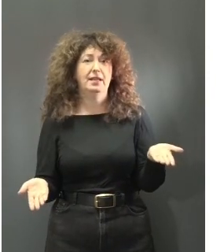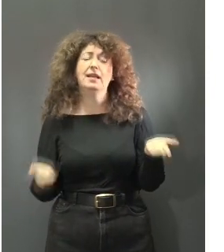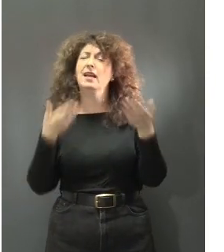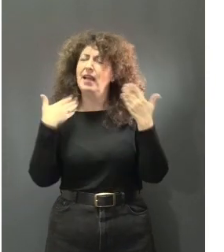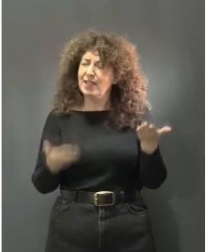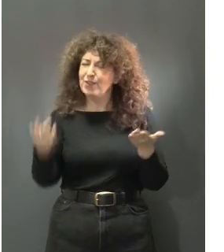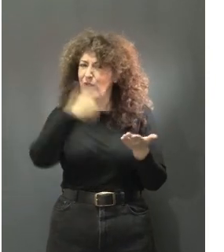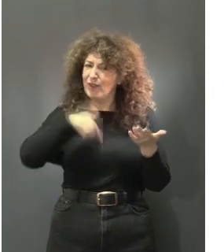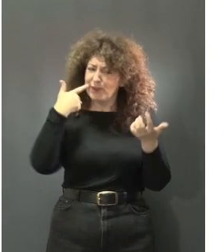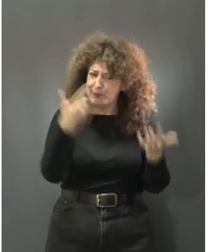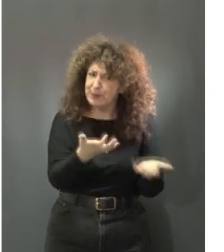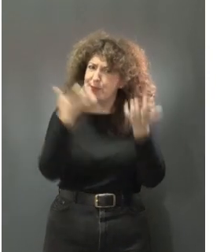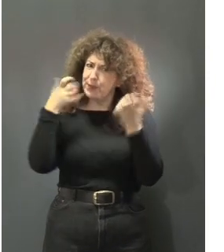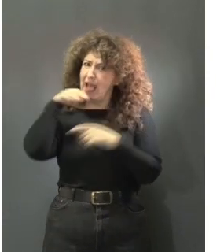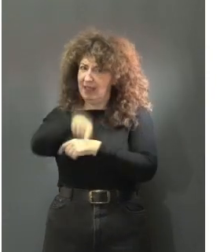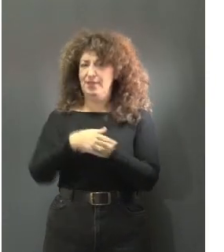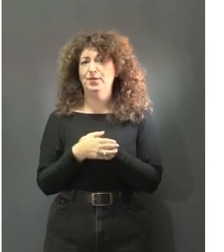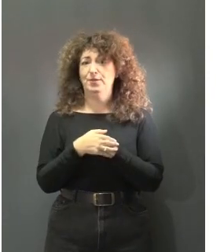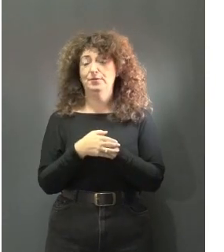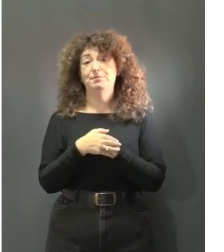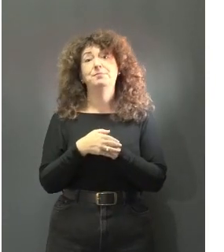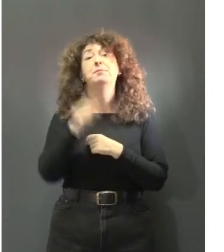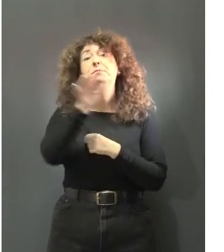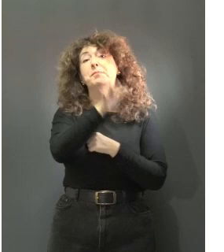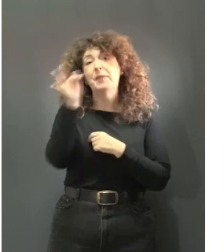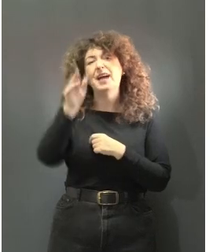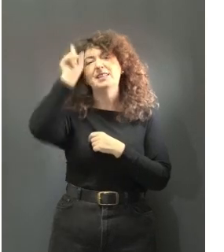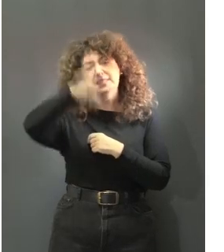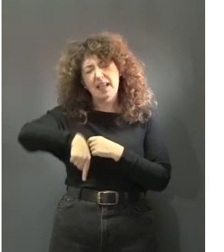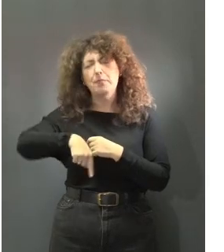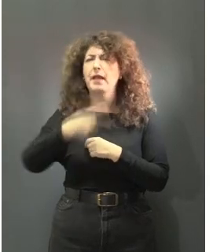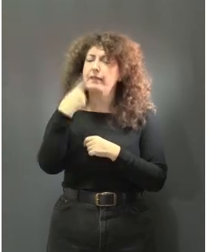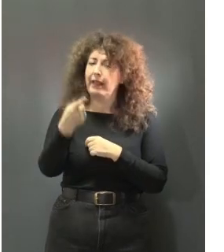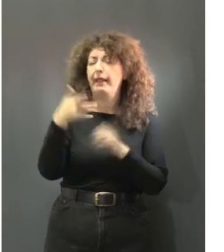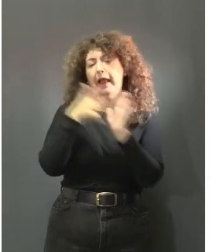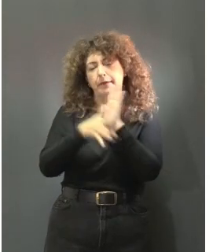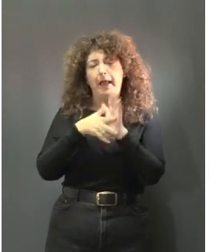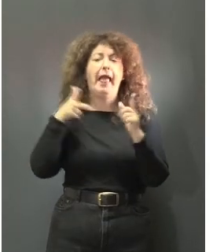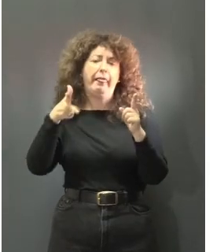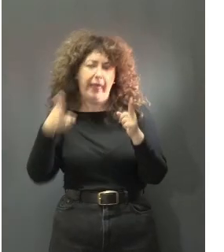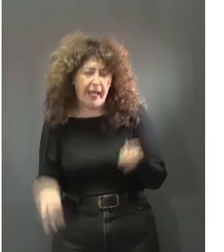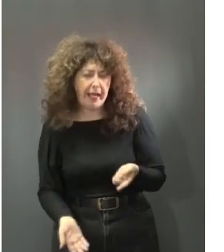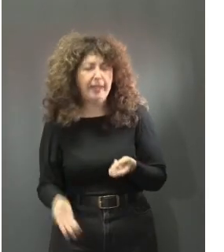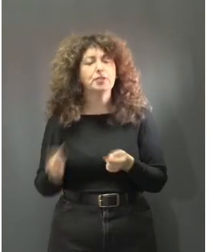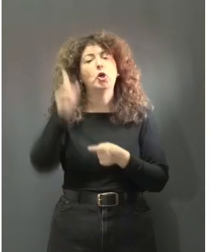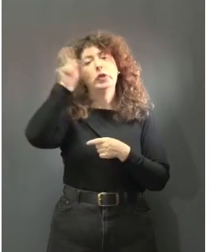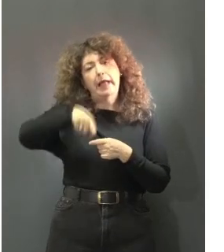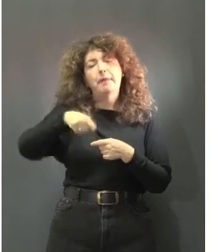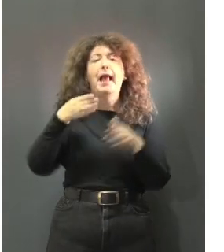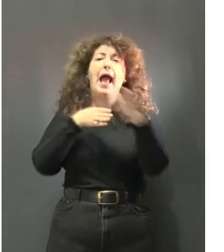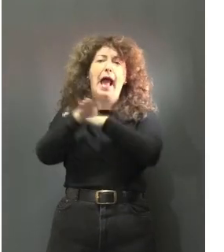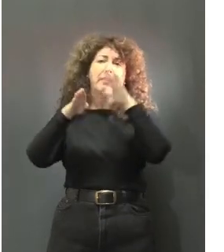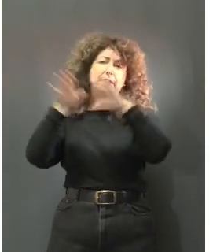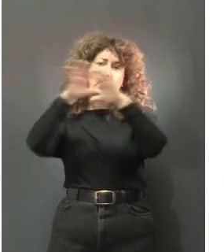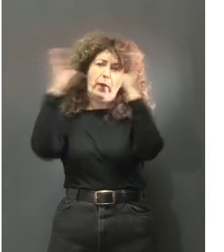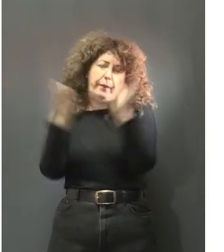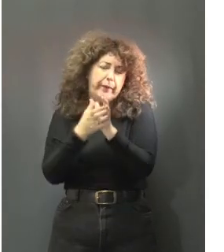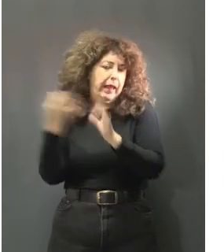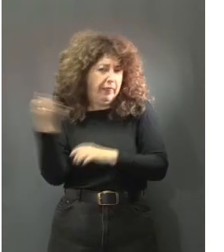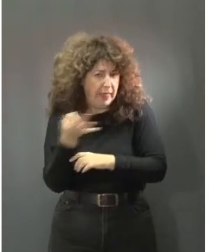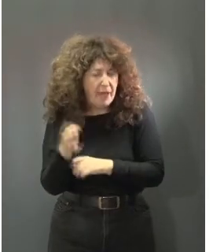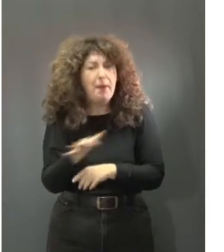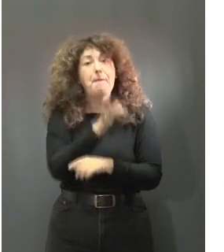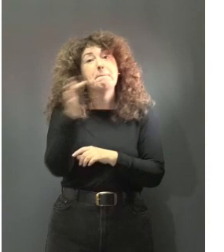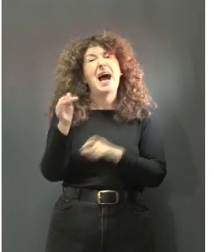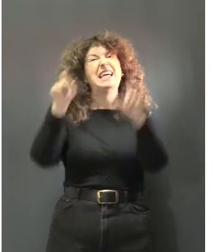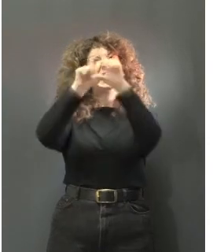valer eso, además de hacer valer pues, que es un derecho que está dentro de la accesibilidad universal, que da